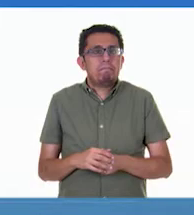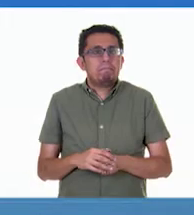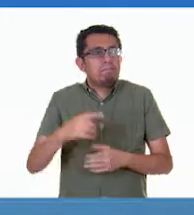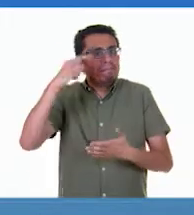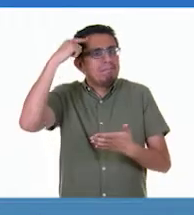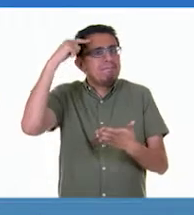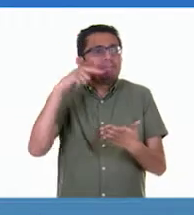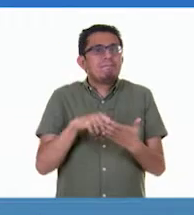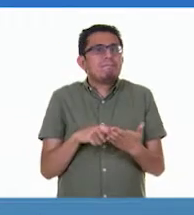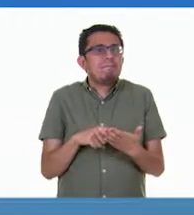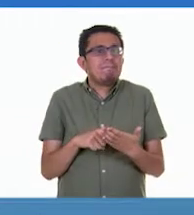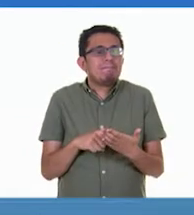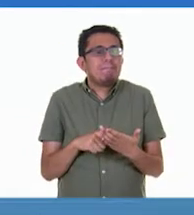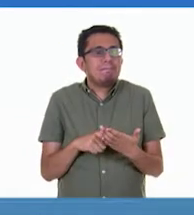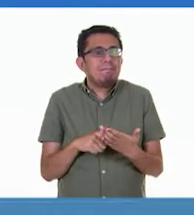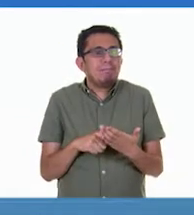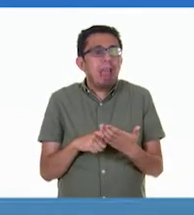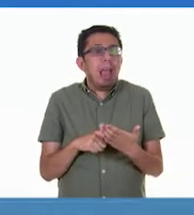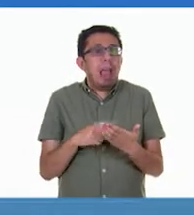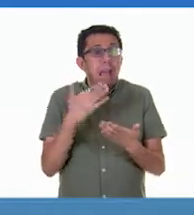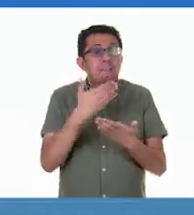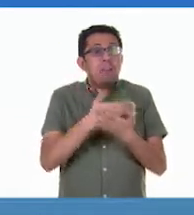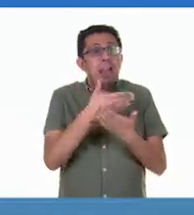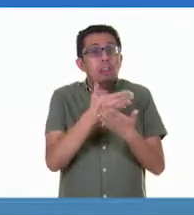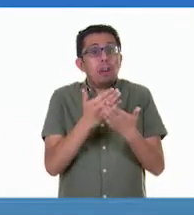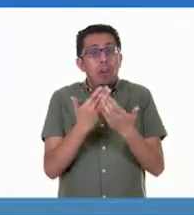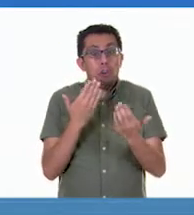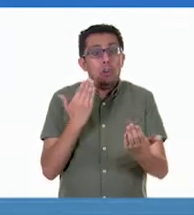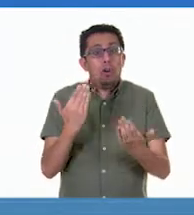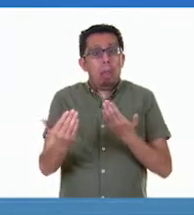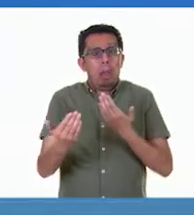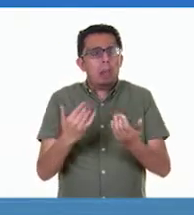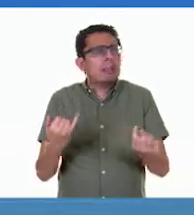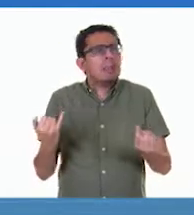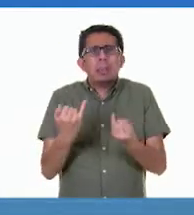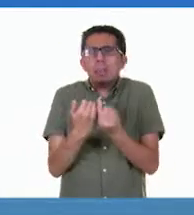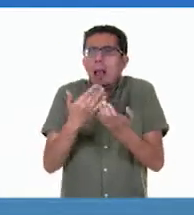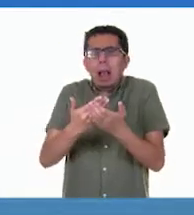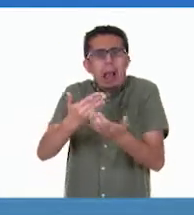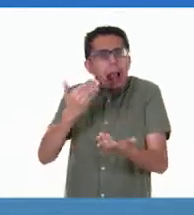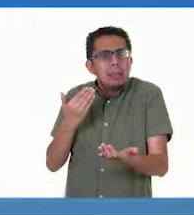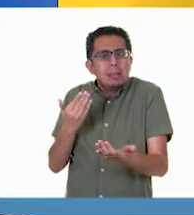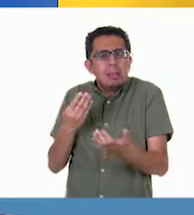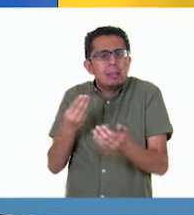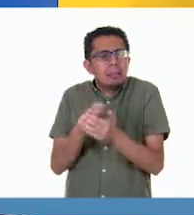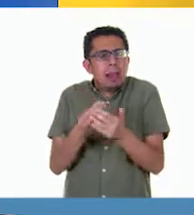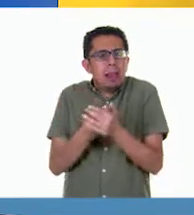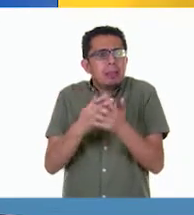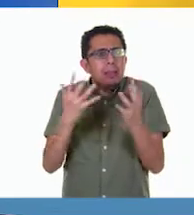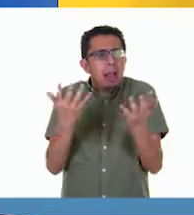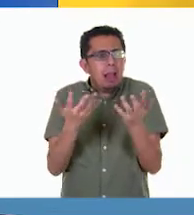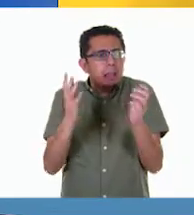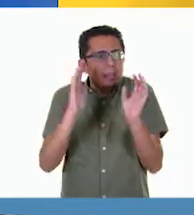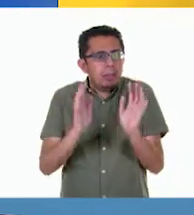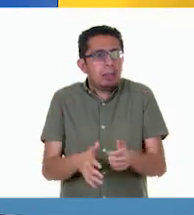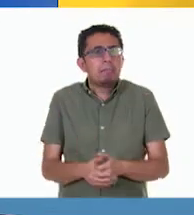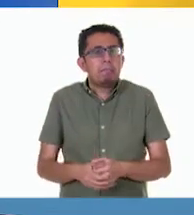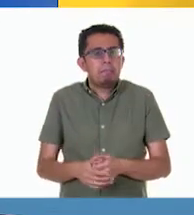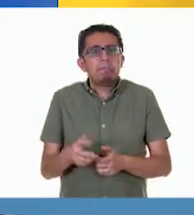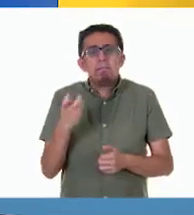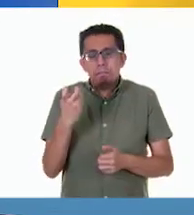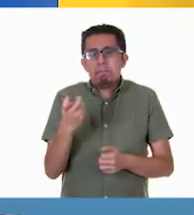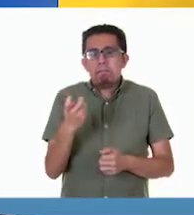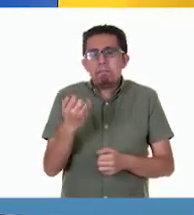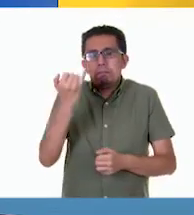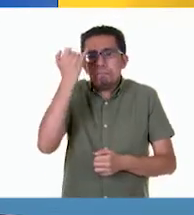Creo que no nos queda más que comparar las fracciones, como ya lo hemos hecho en otras clases. Me parece que sí es una